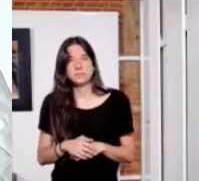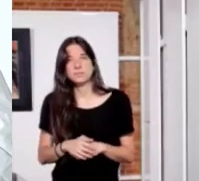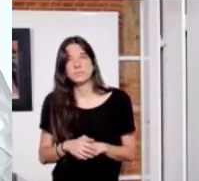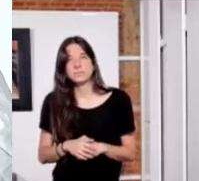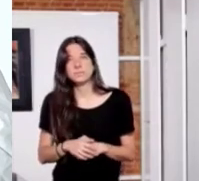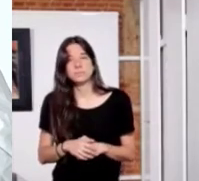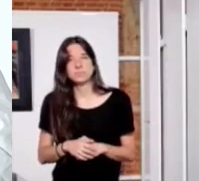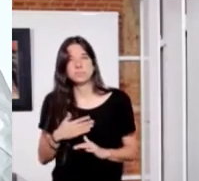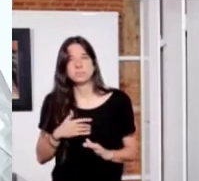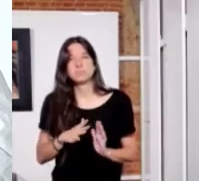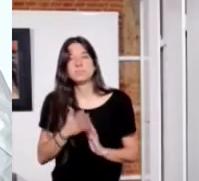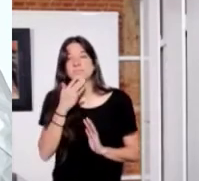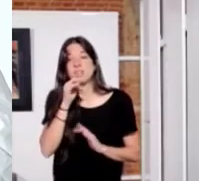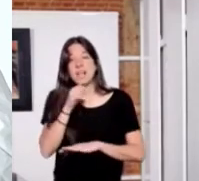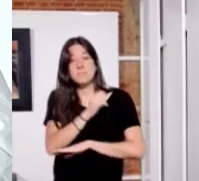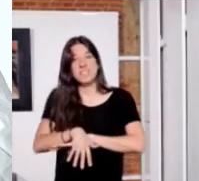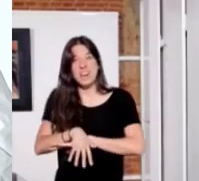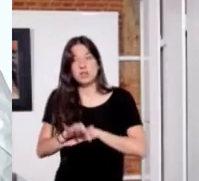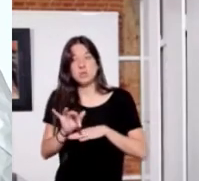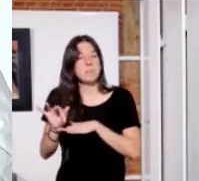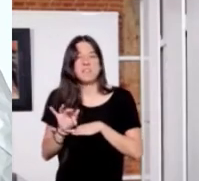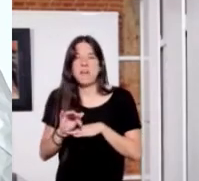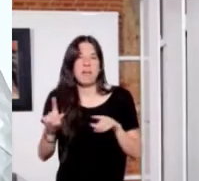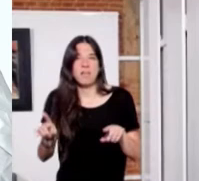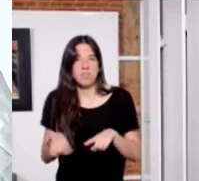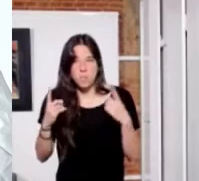Que el Mediterráneo sea un cementerio, no importa.